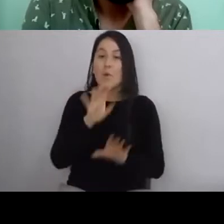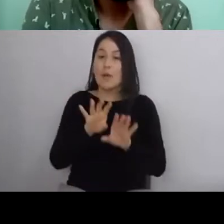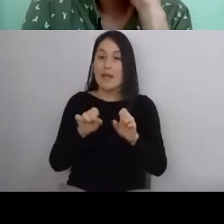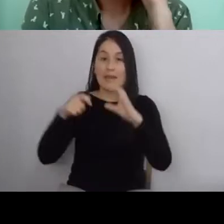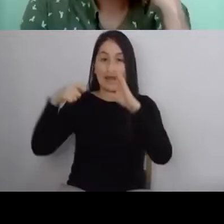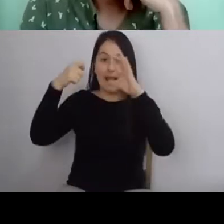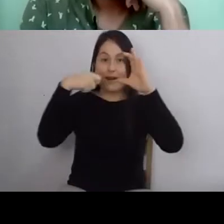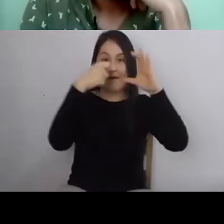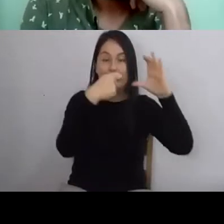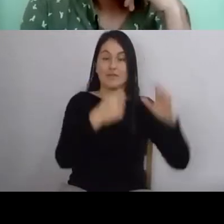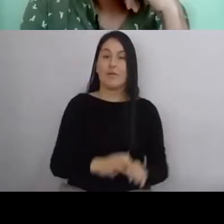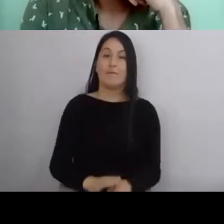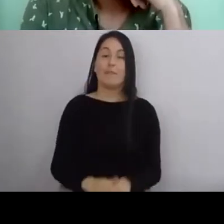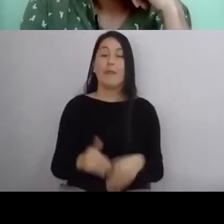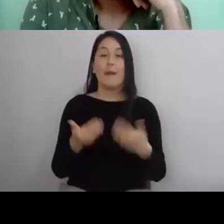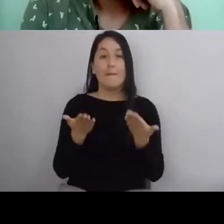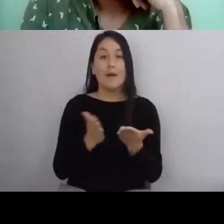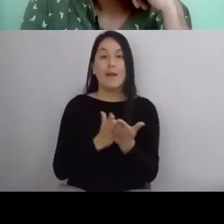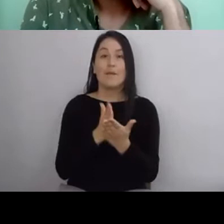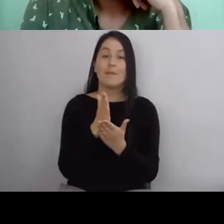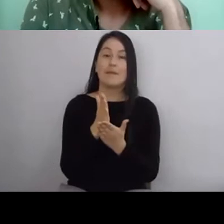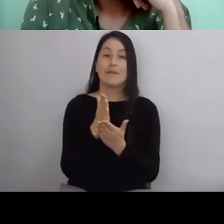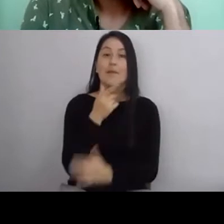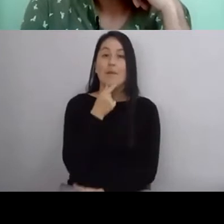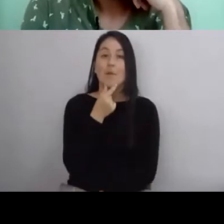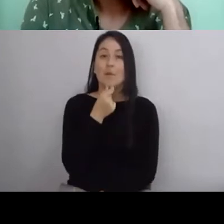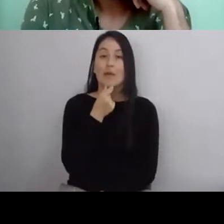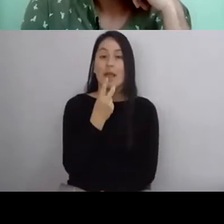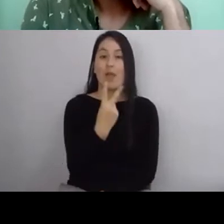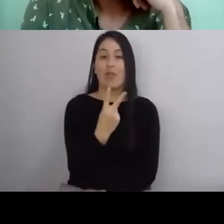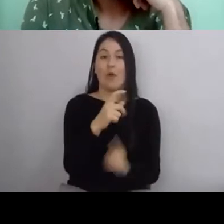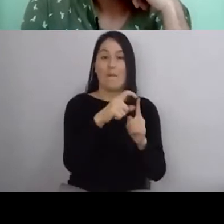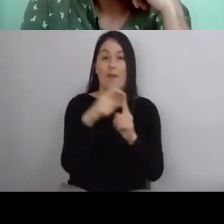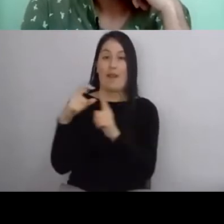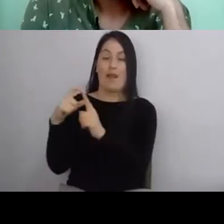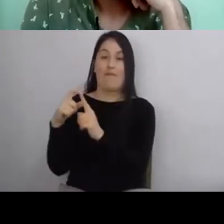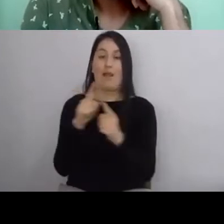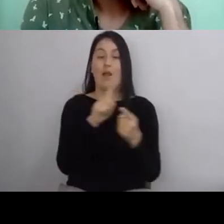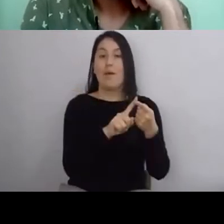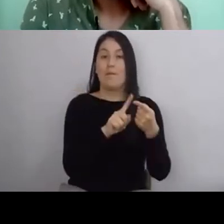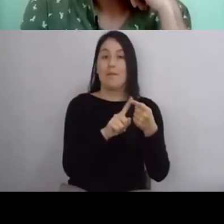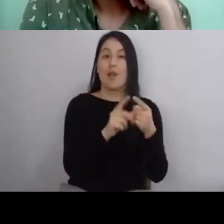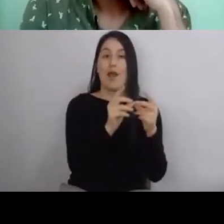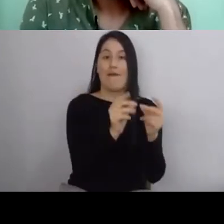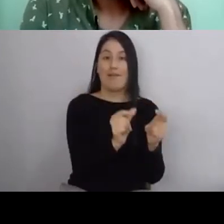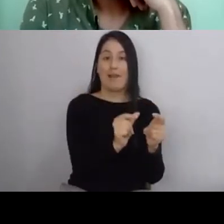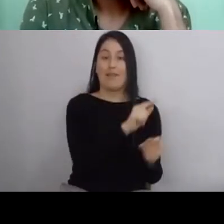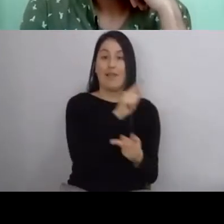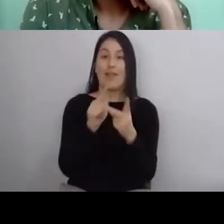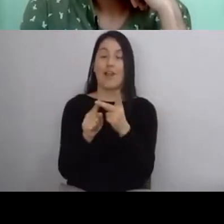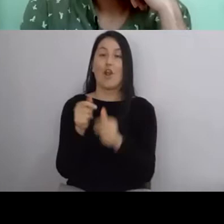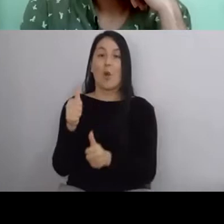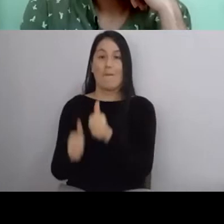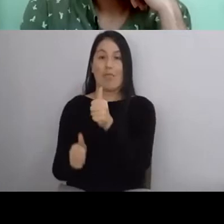partir, me gustaría que habláramos de estos dos grandes conceptos, habilidades por una parte y competencias por